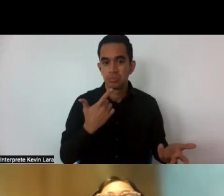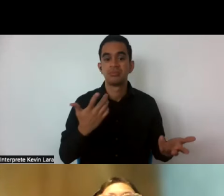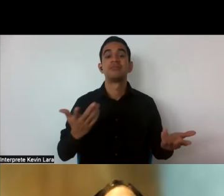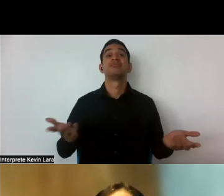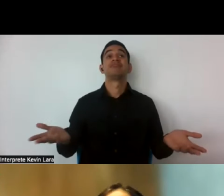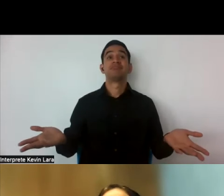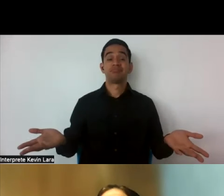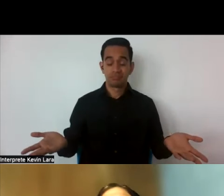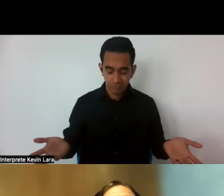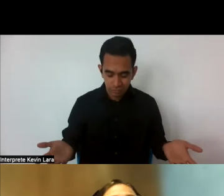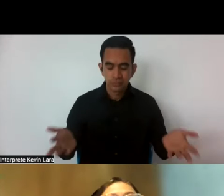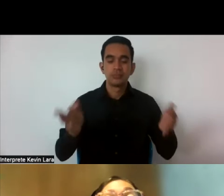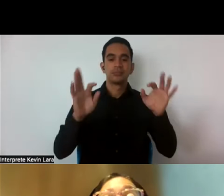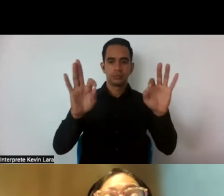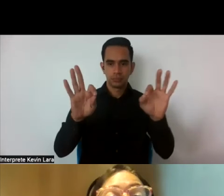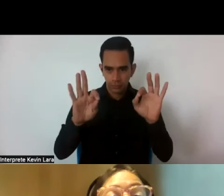Estrés, muy bien.